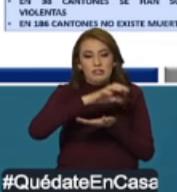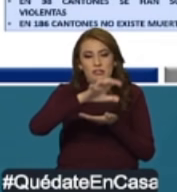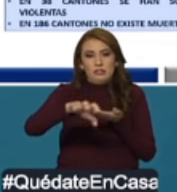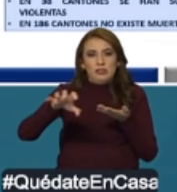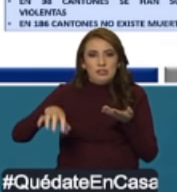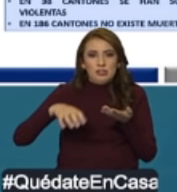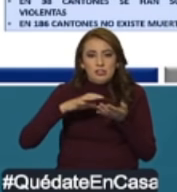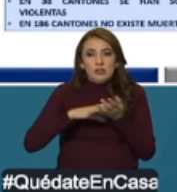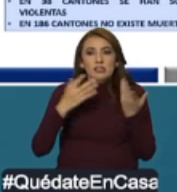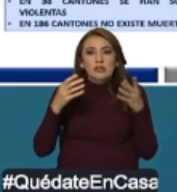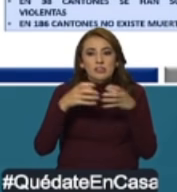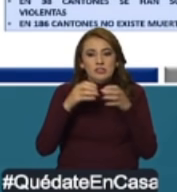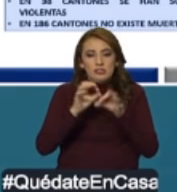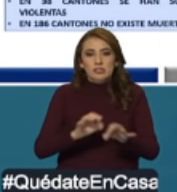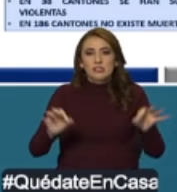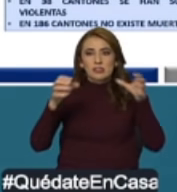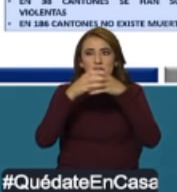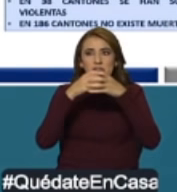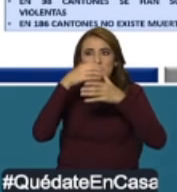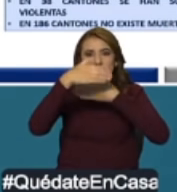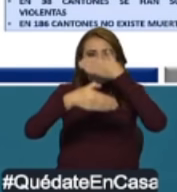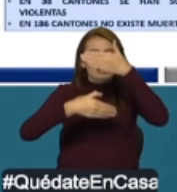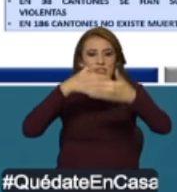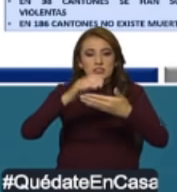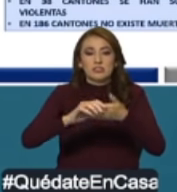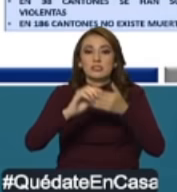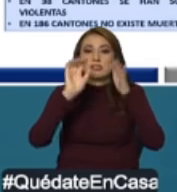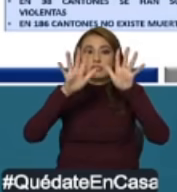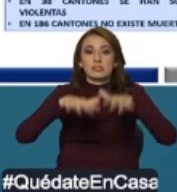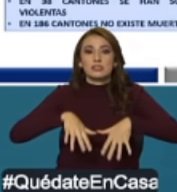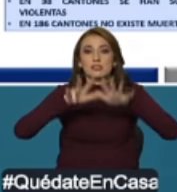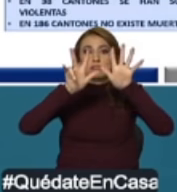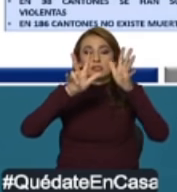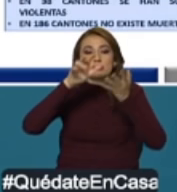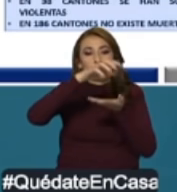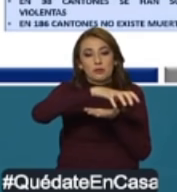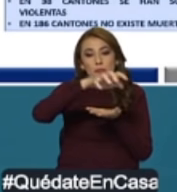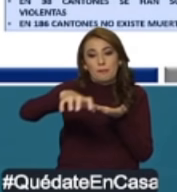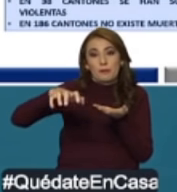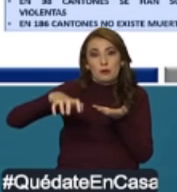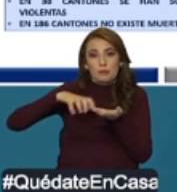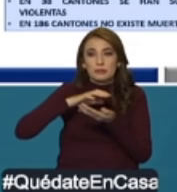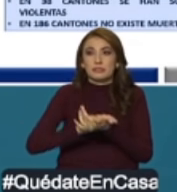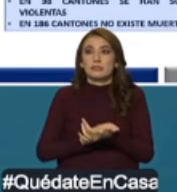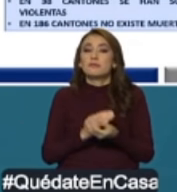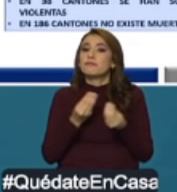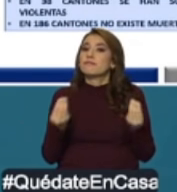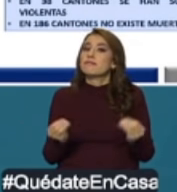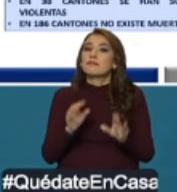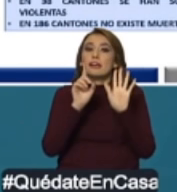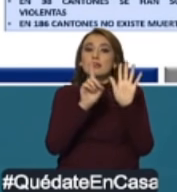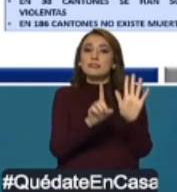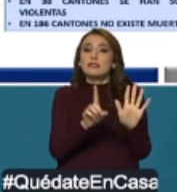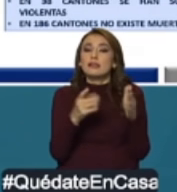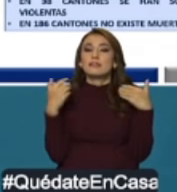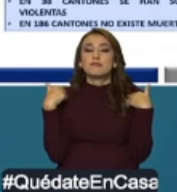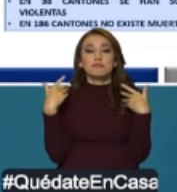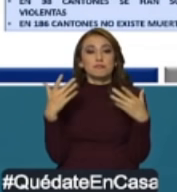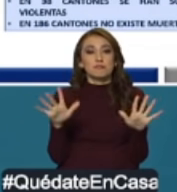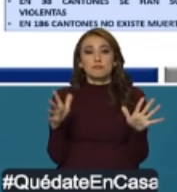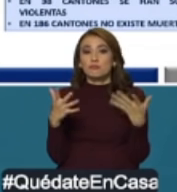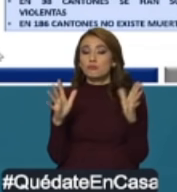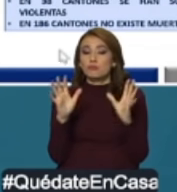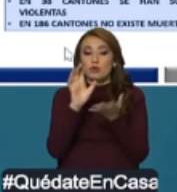está sucediendo con mayor frecuencia. En 18 provincias se han suscitado muertes violentas, en 6 no han existido